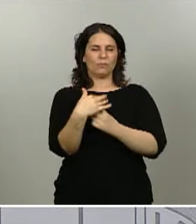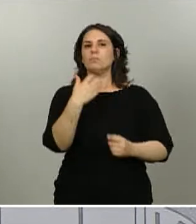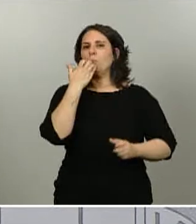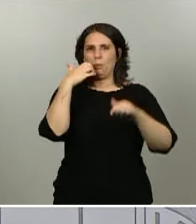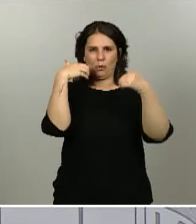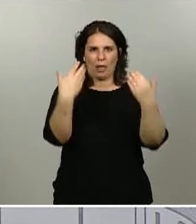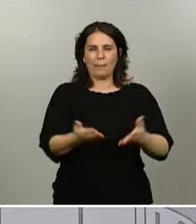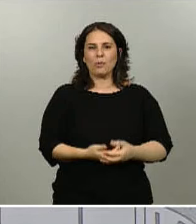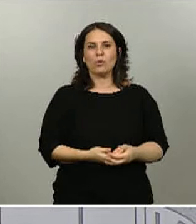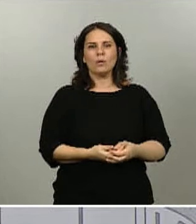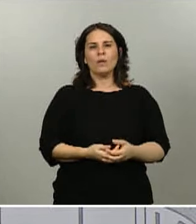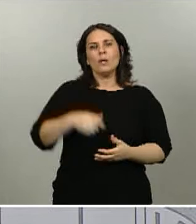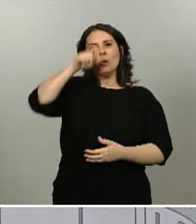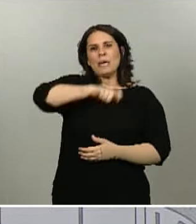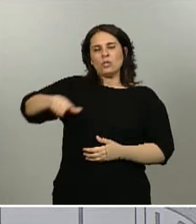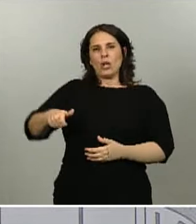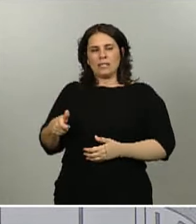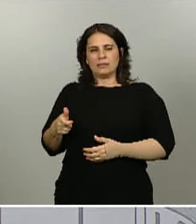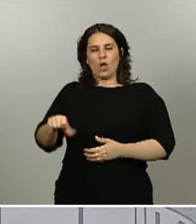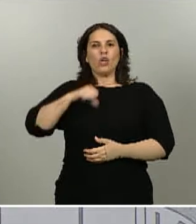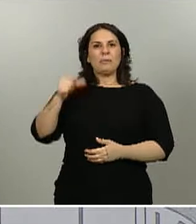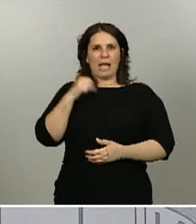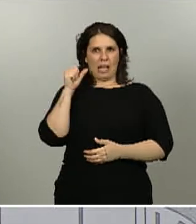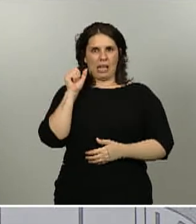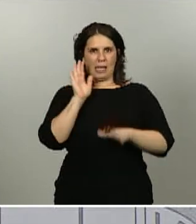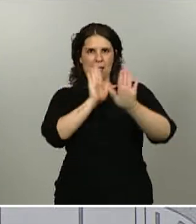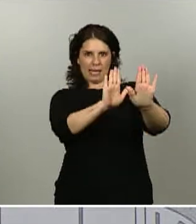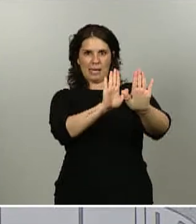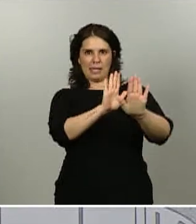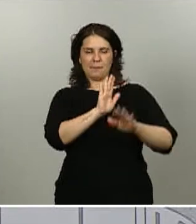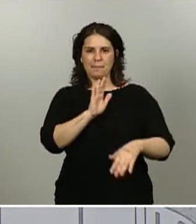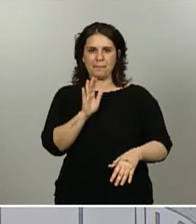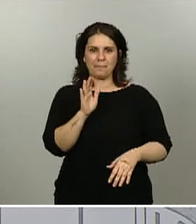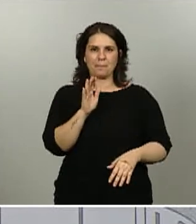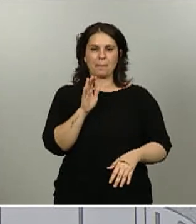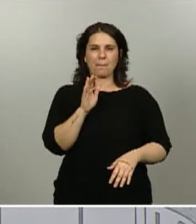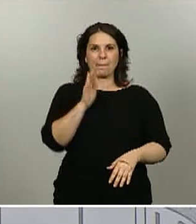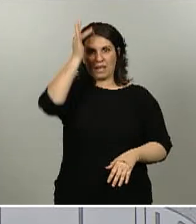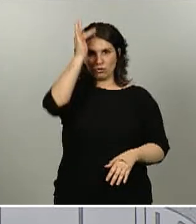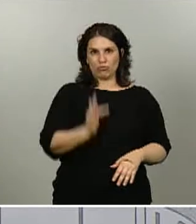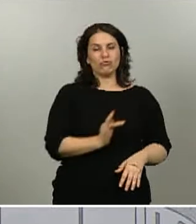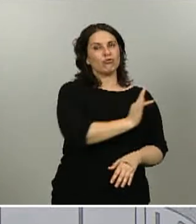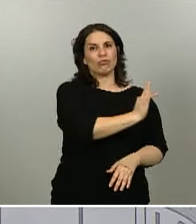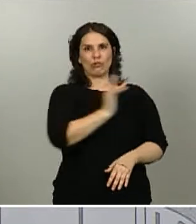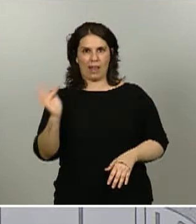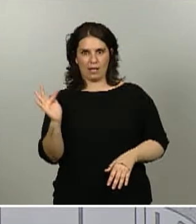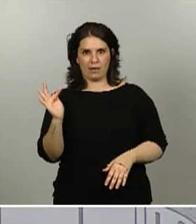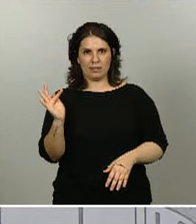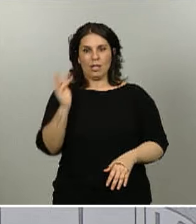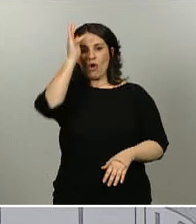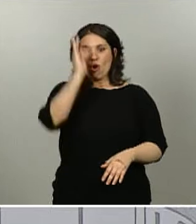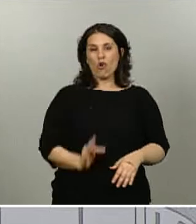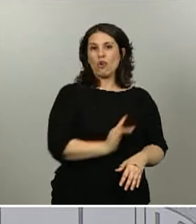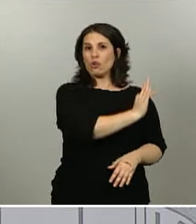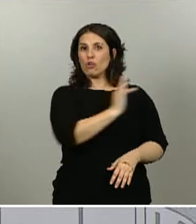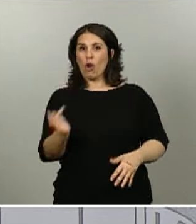casos hospitalizados. Tenemos los casos hospitalizados totales, que incluyen todos aquellos que se han notificado desde